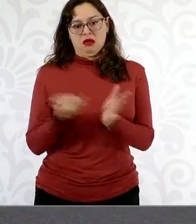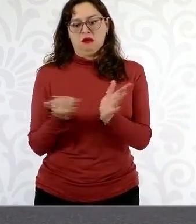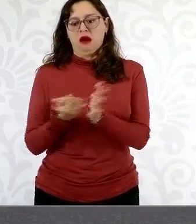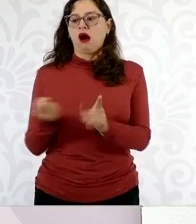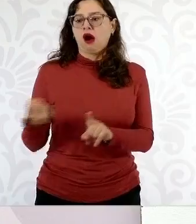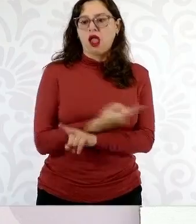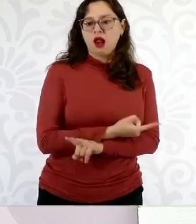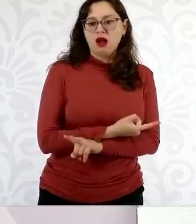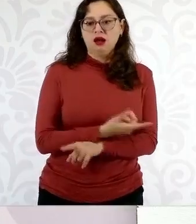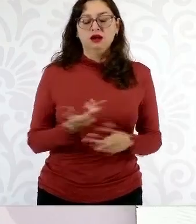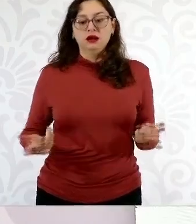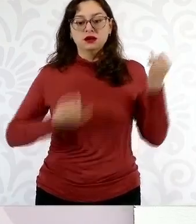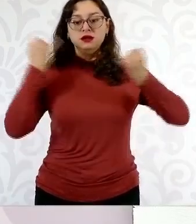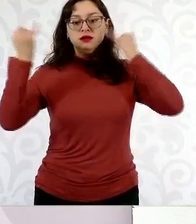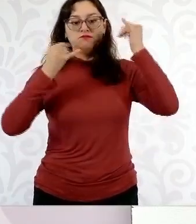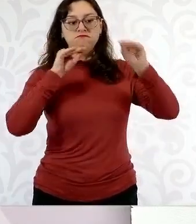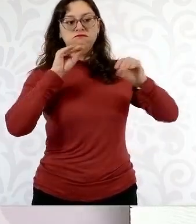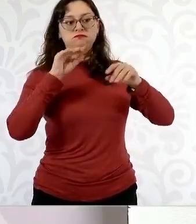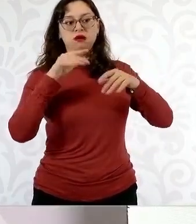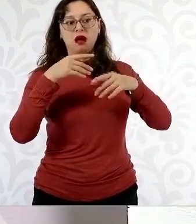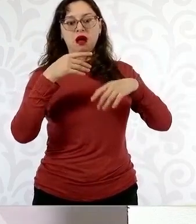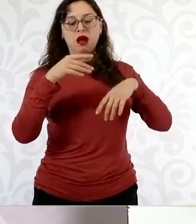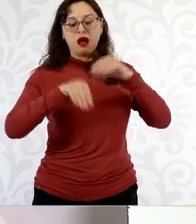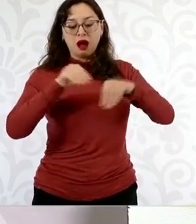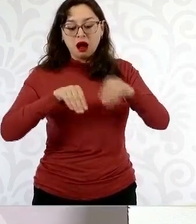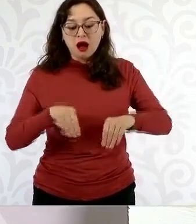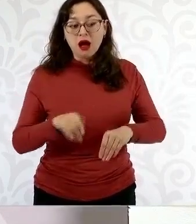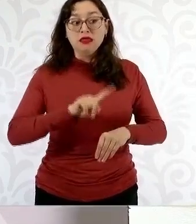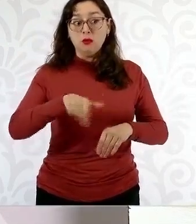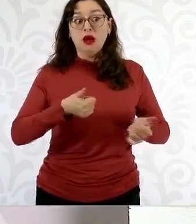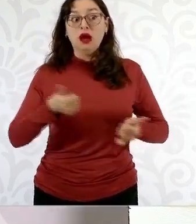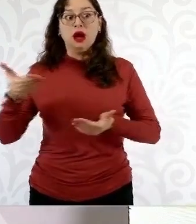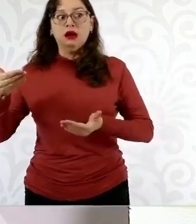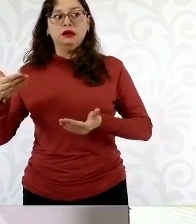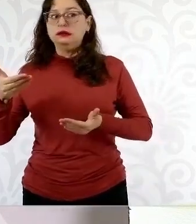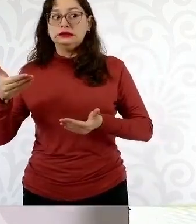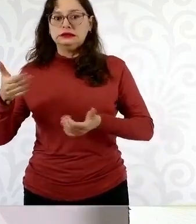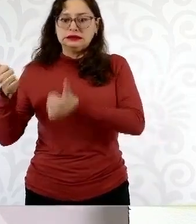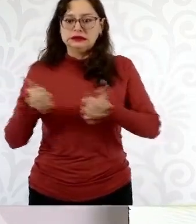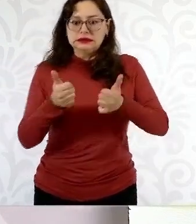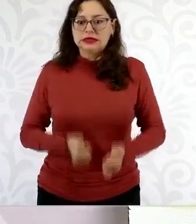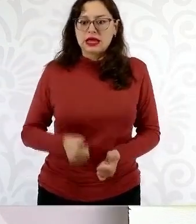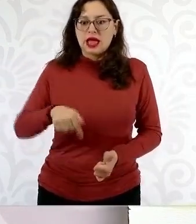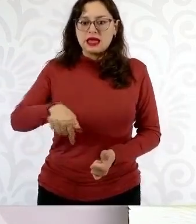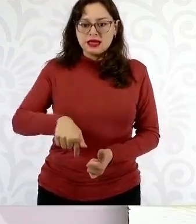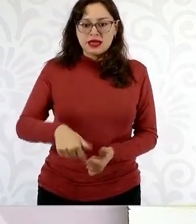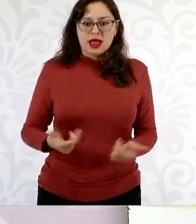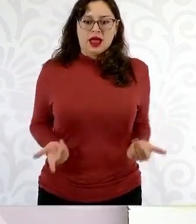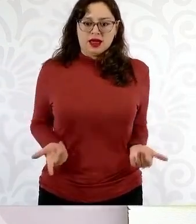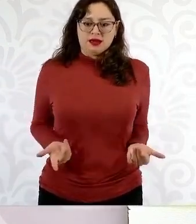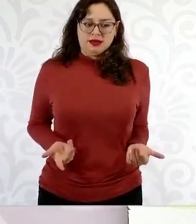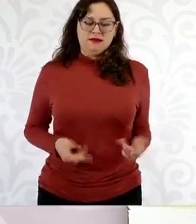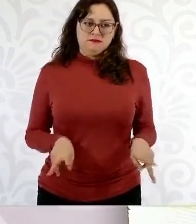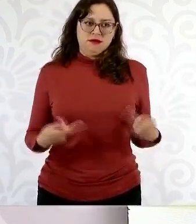vender y no es verdad. La vendo, la traigo como si fuera un producto temporal, pero en realidad lo